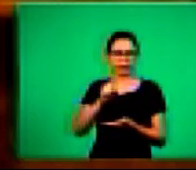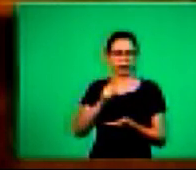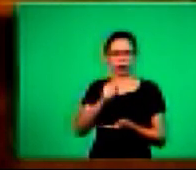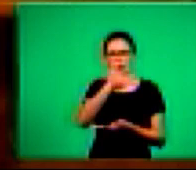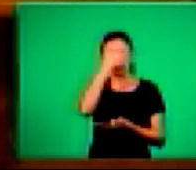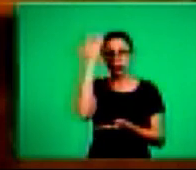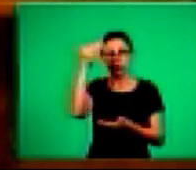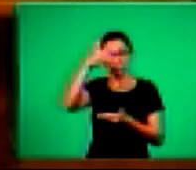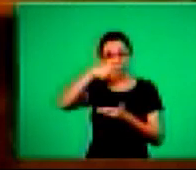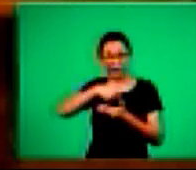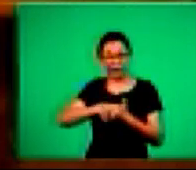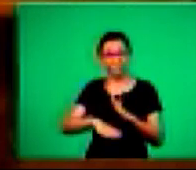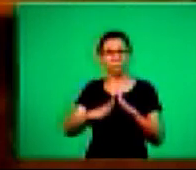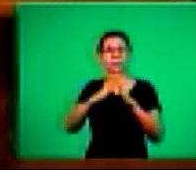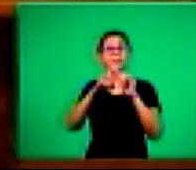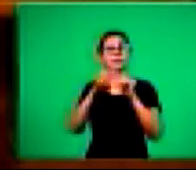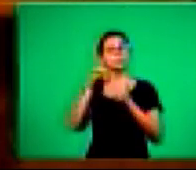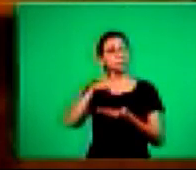maranatha